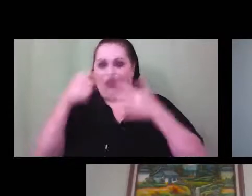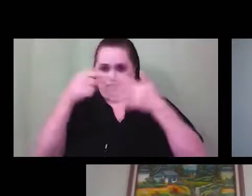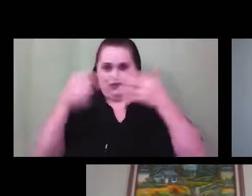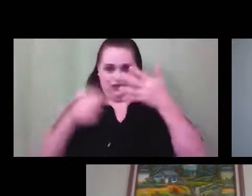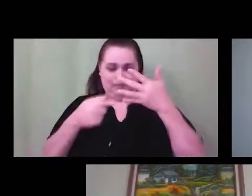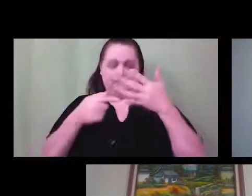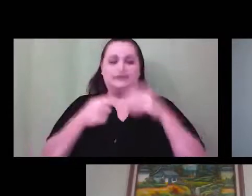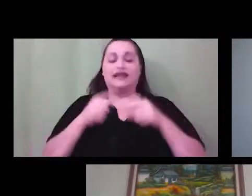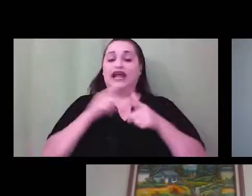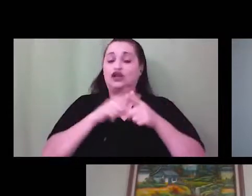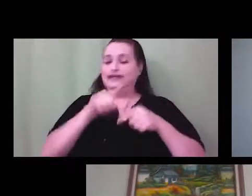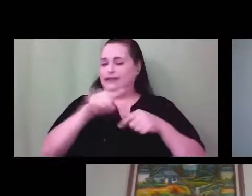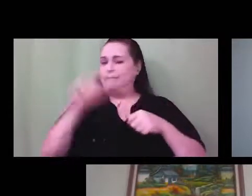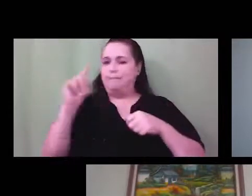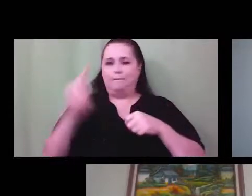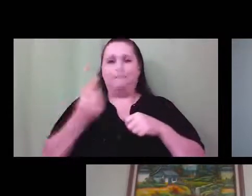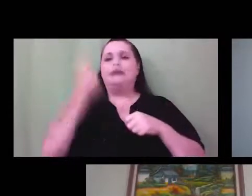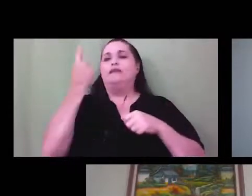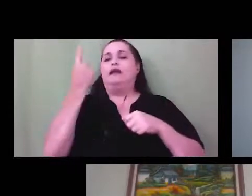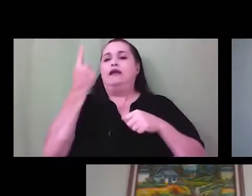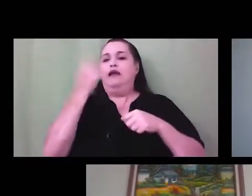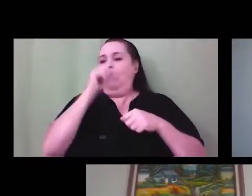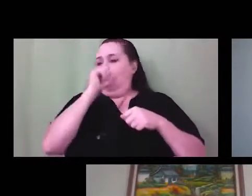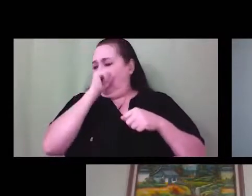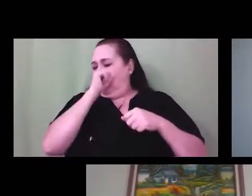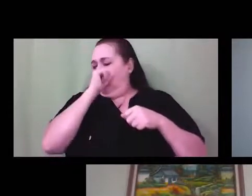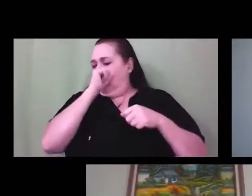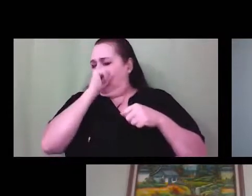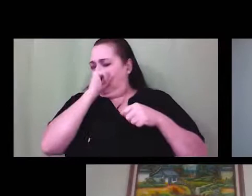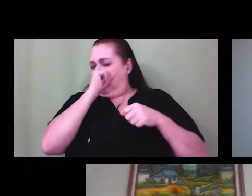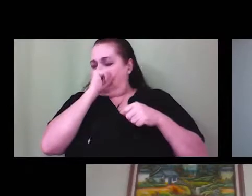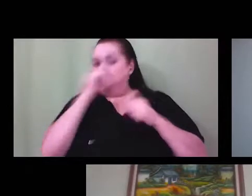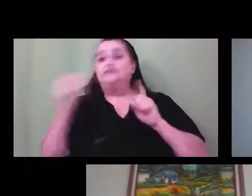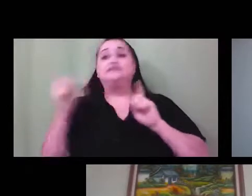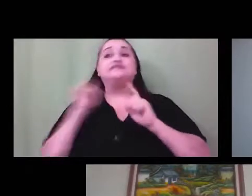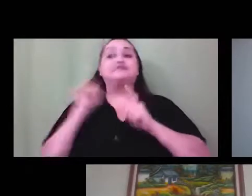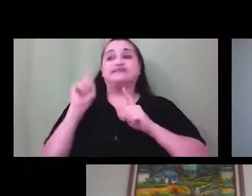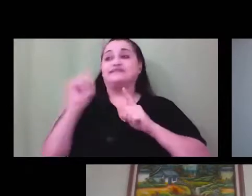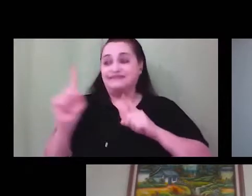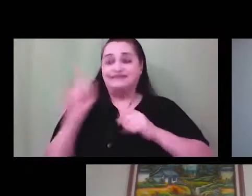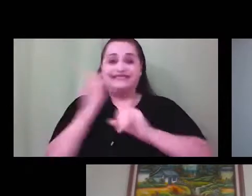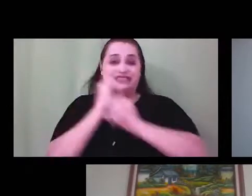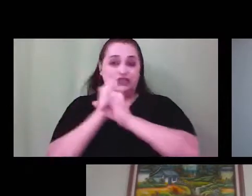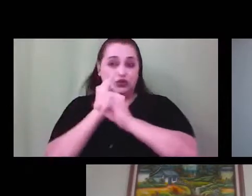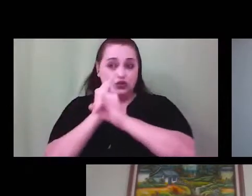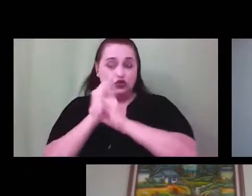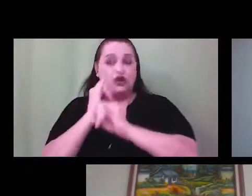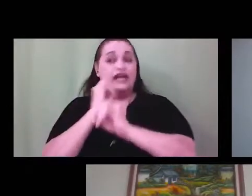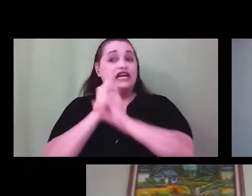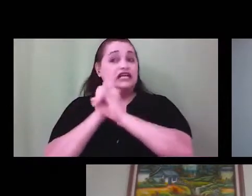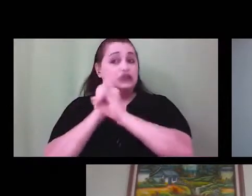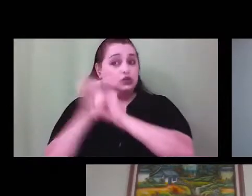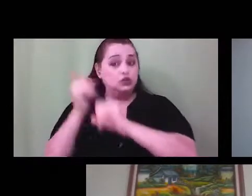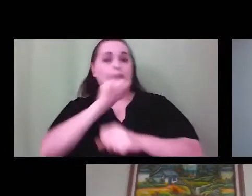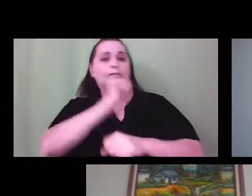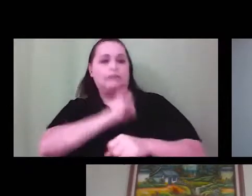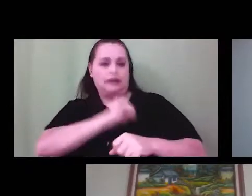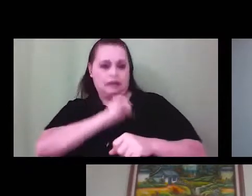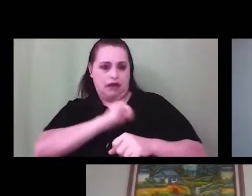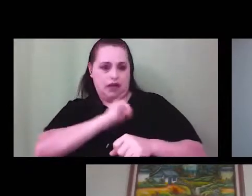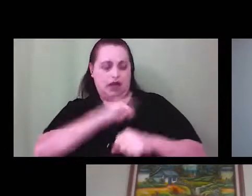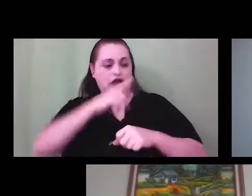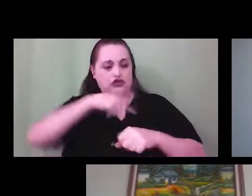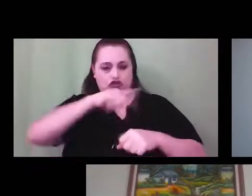Entonces, ese fue el primer encuentro. Llegar a una institución, debo decir que fue una institución privada a la que nosotros